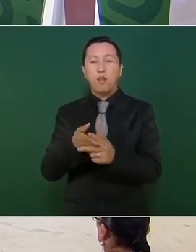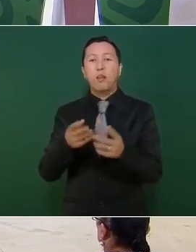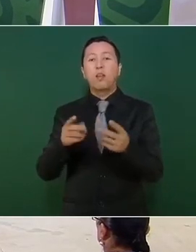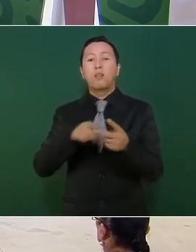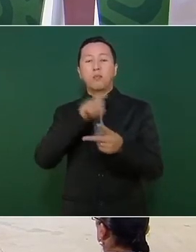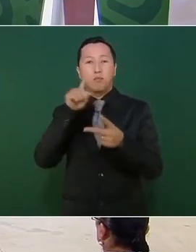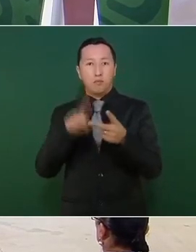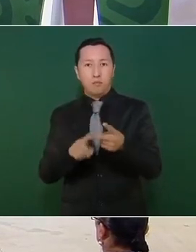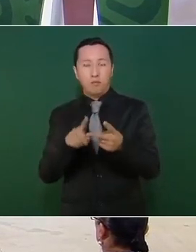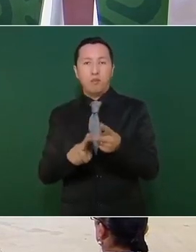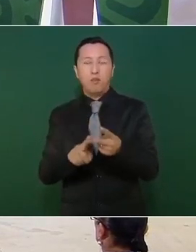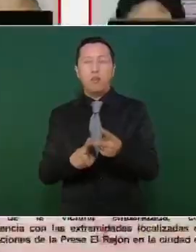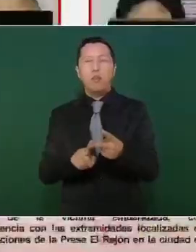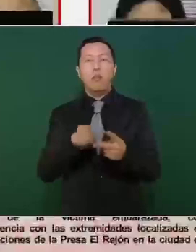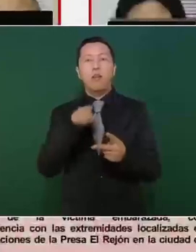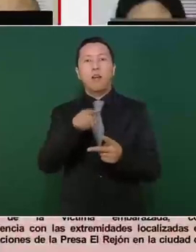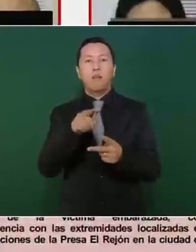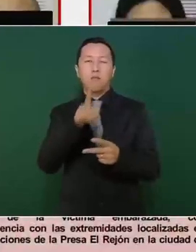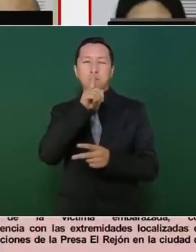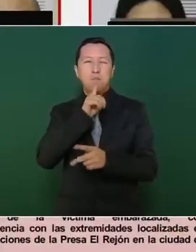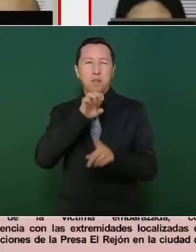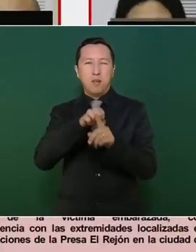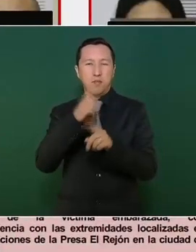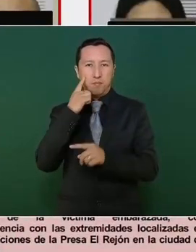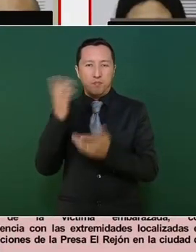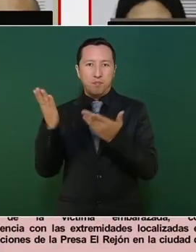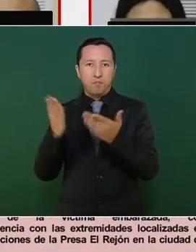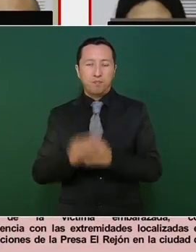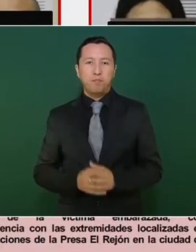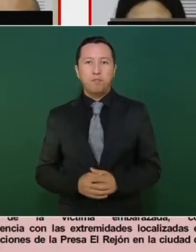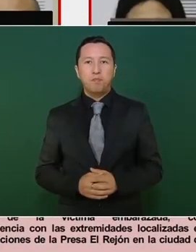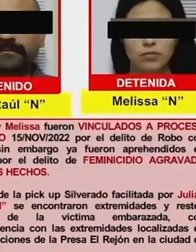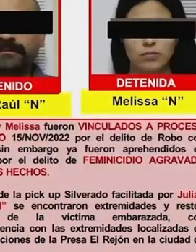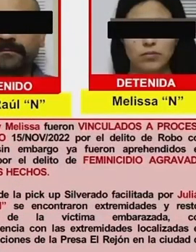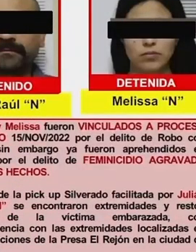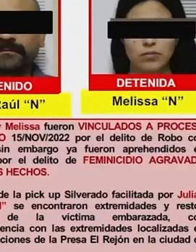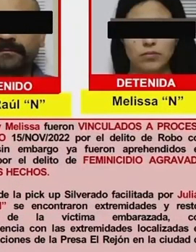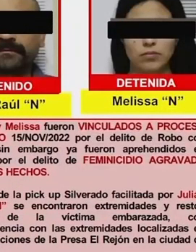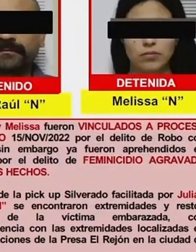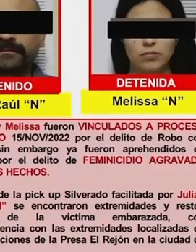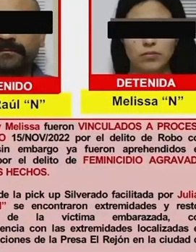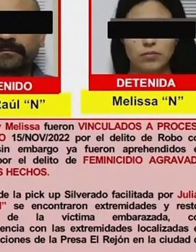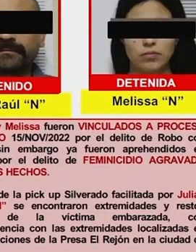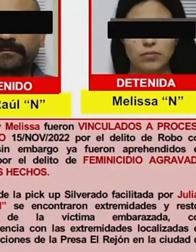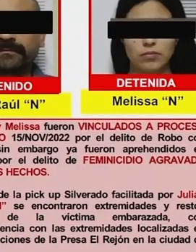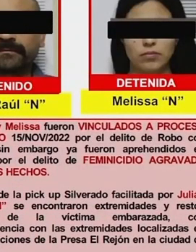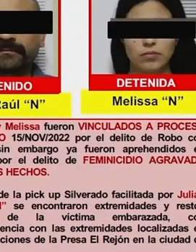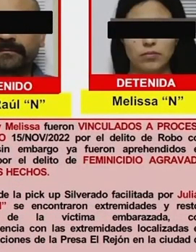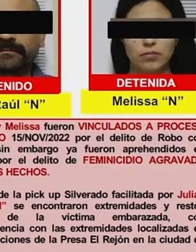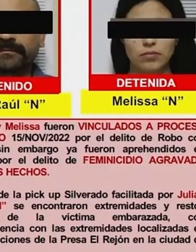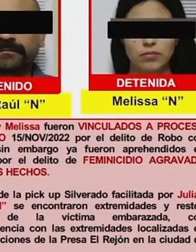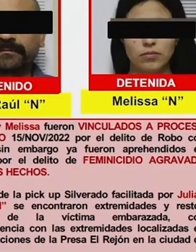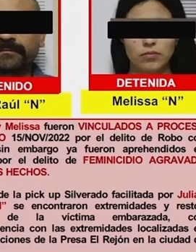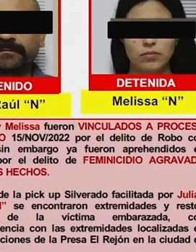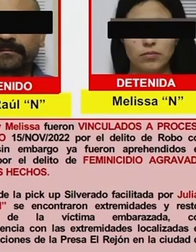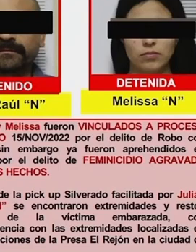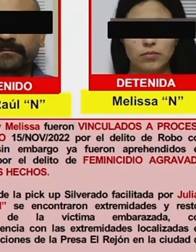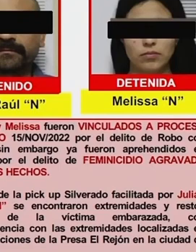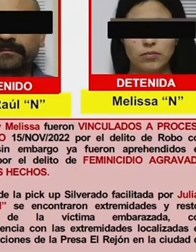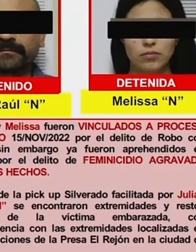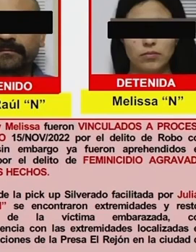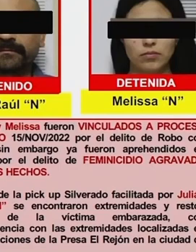delito de falsedad ante autoridad. Él fue copartícipe de un feminicidio de una